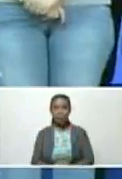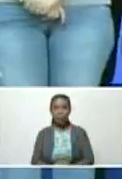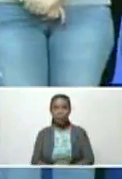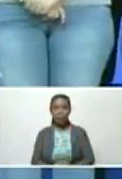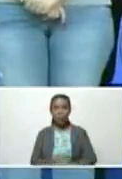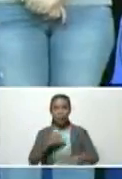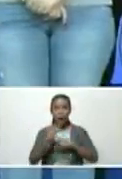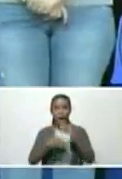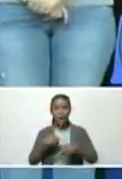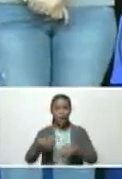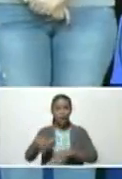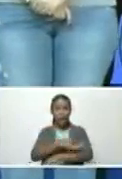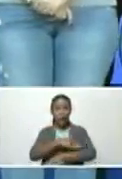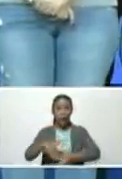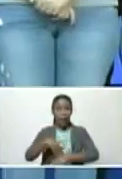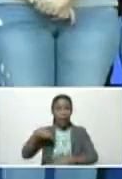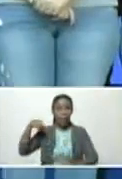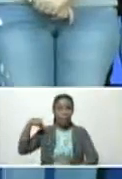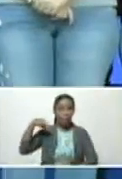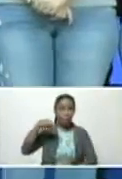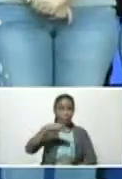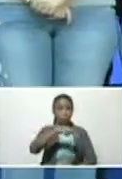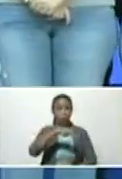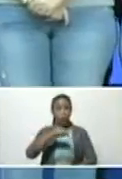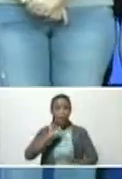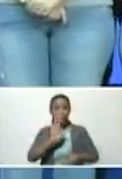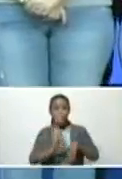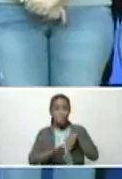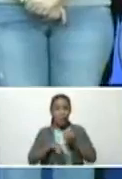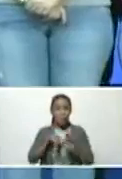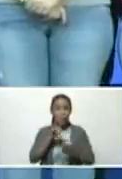estado en estas calles, a pie,